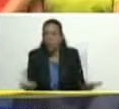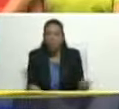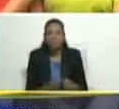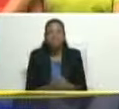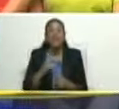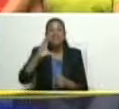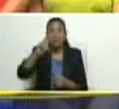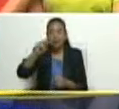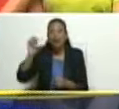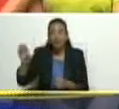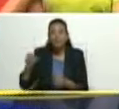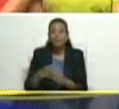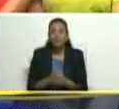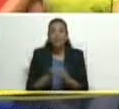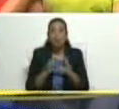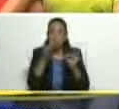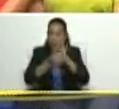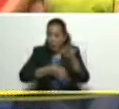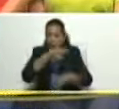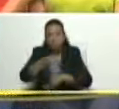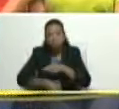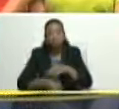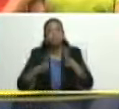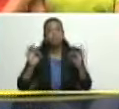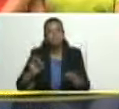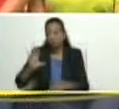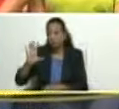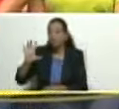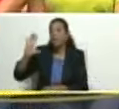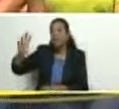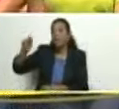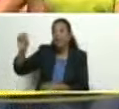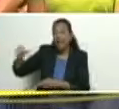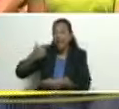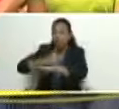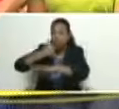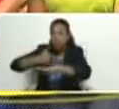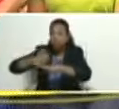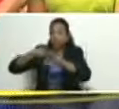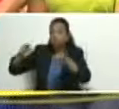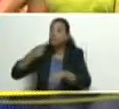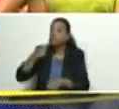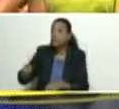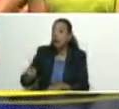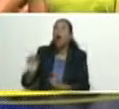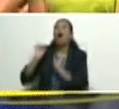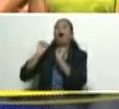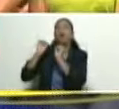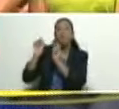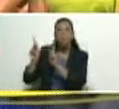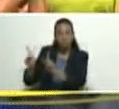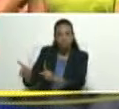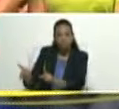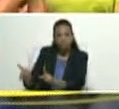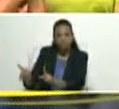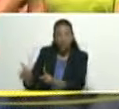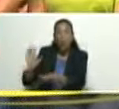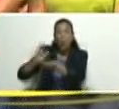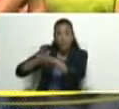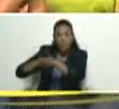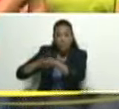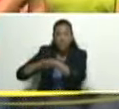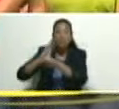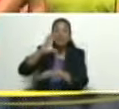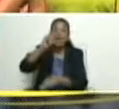CNE ha hablado, palabra sagrada, y nosotros decimos, con el anuncio del